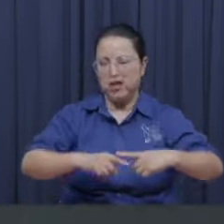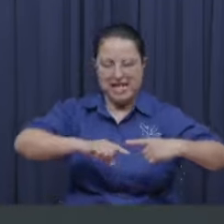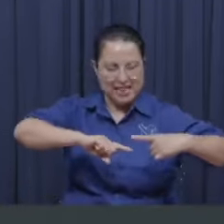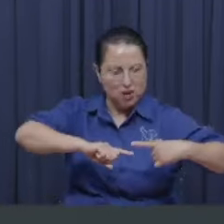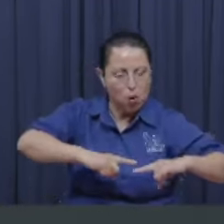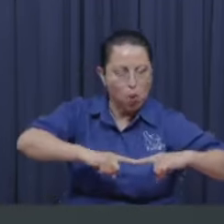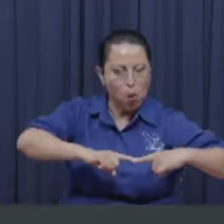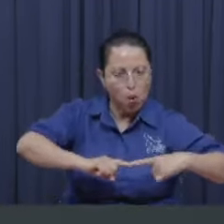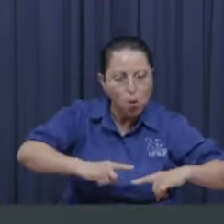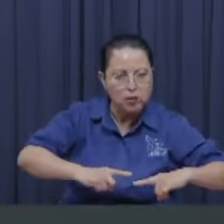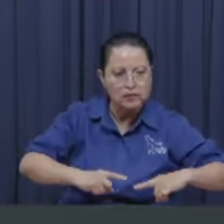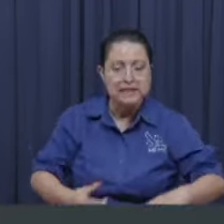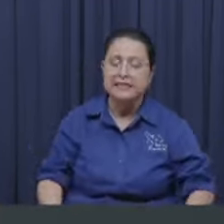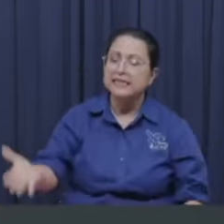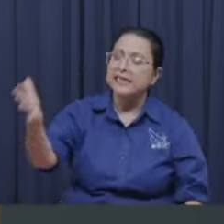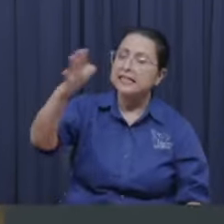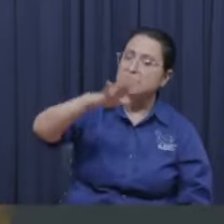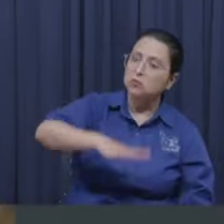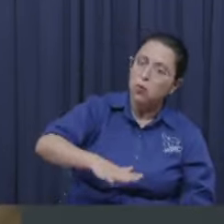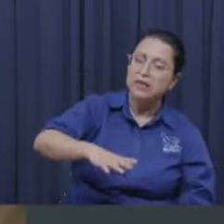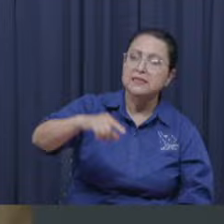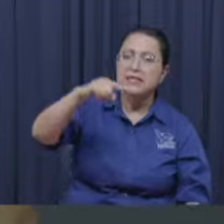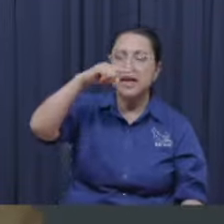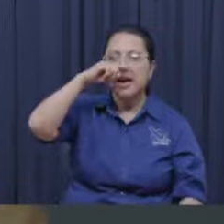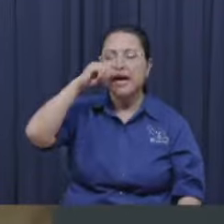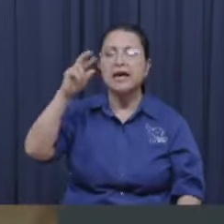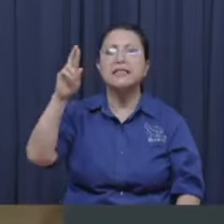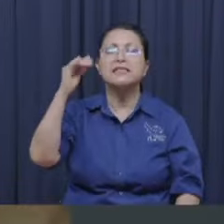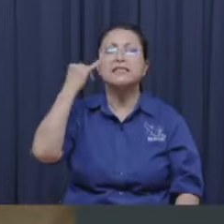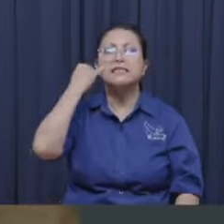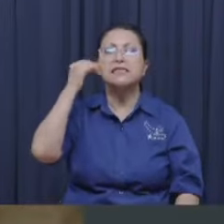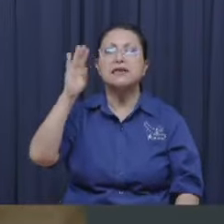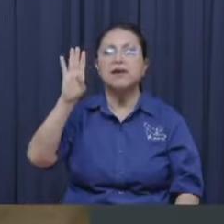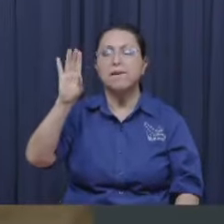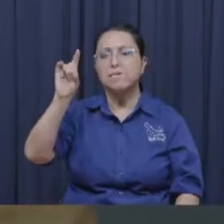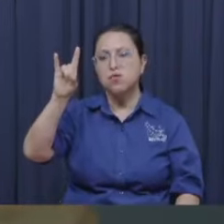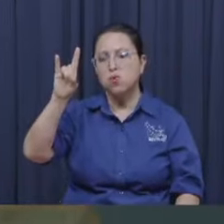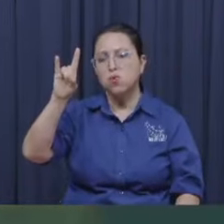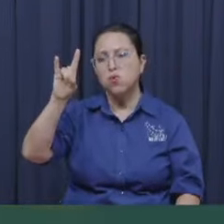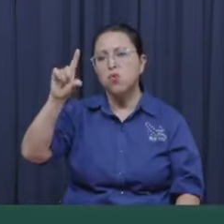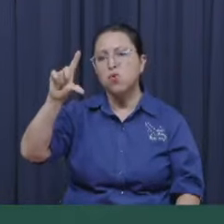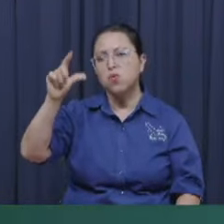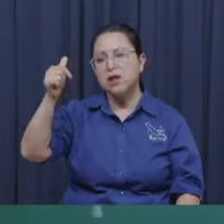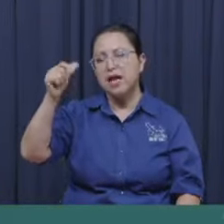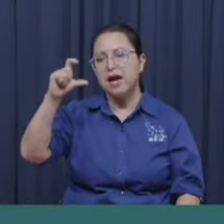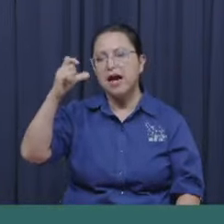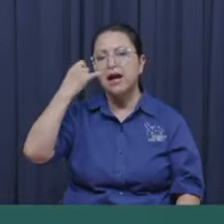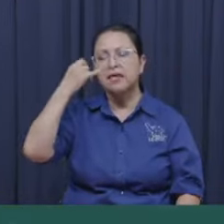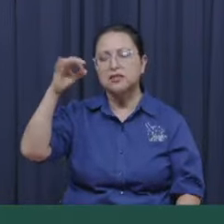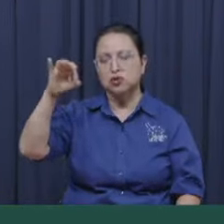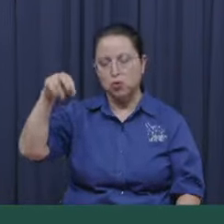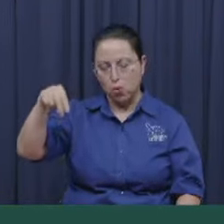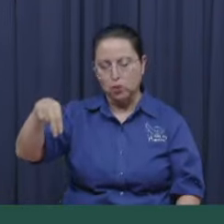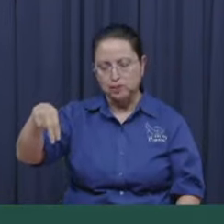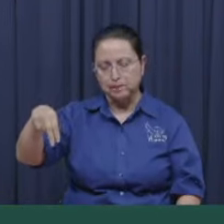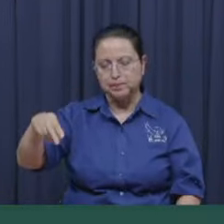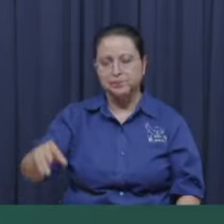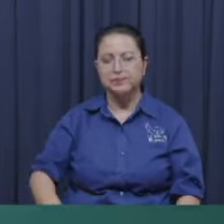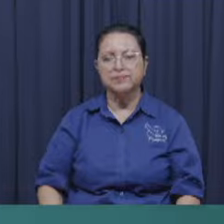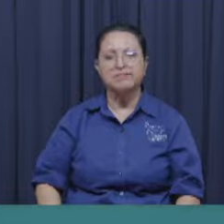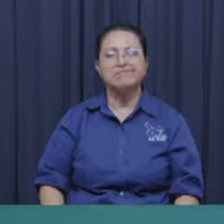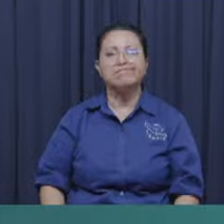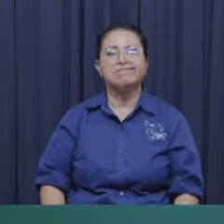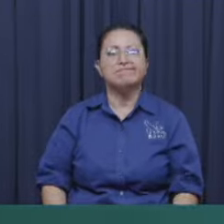Entonces después viene la tribulación. Porque dice acá, entonces os entregarán a tribulación y os matarán. Entonces aquí alguien diría,